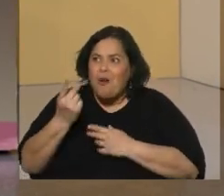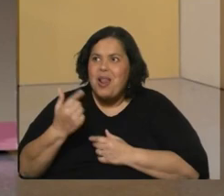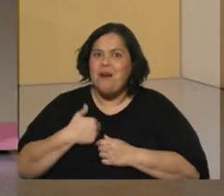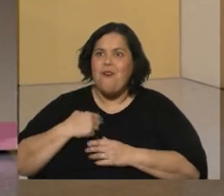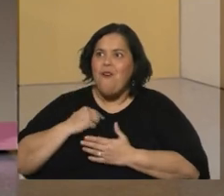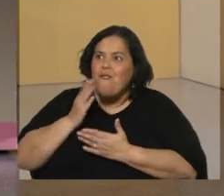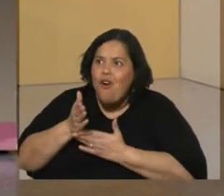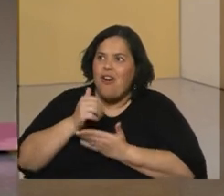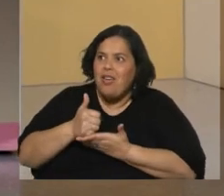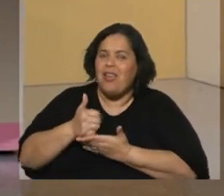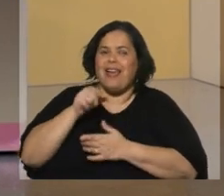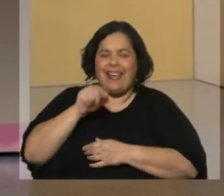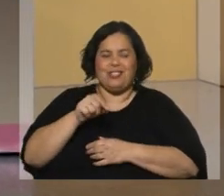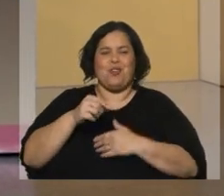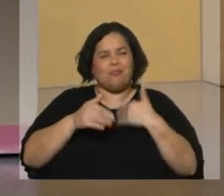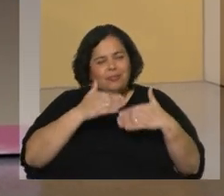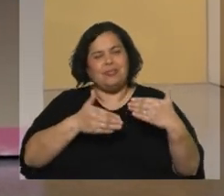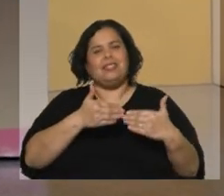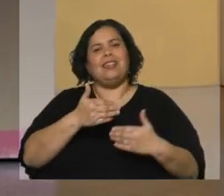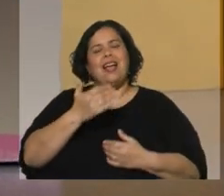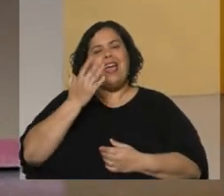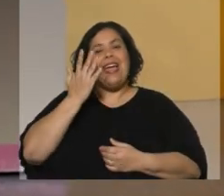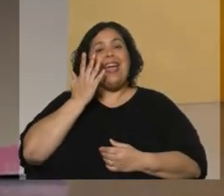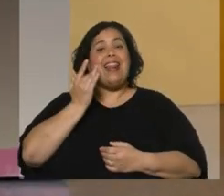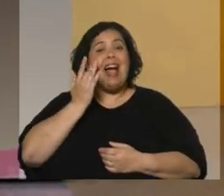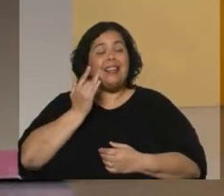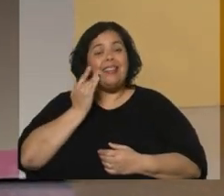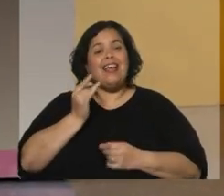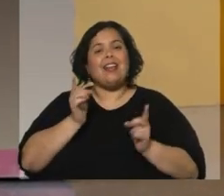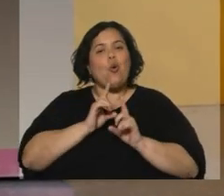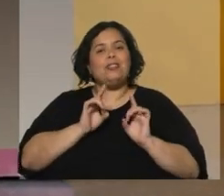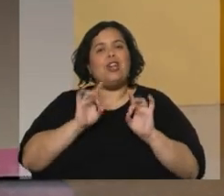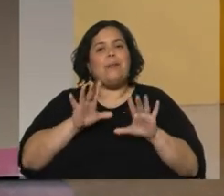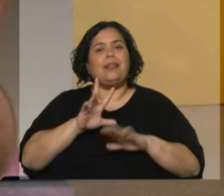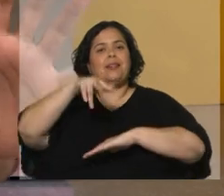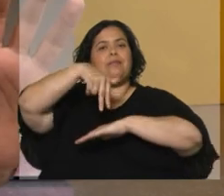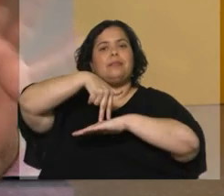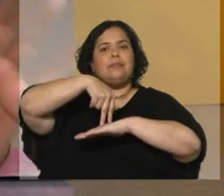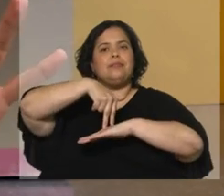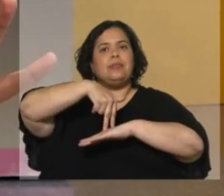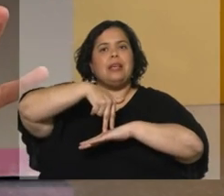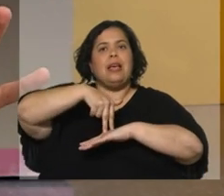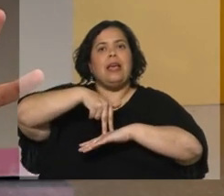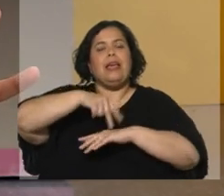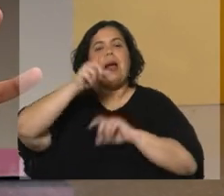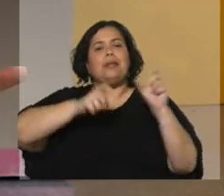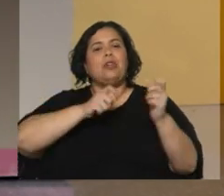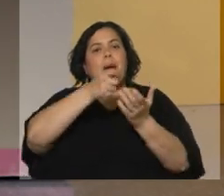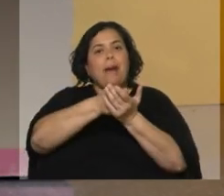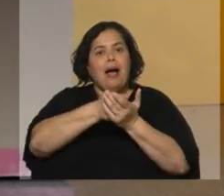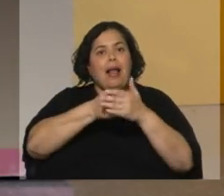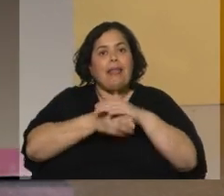para mí cuando el arte trasciende el mero hecho de de un artista arriba del escenario y el público que paga una entrada y lo ve